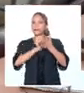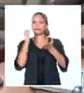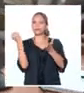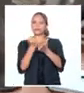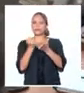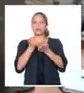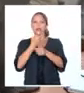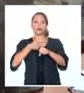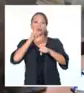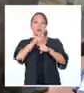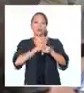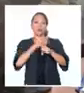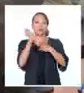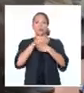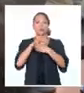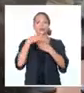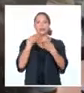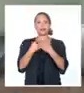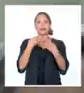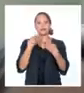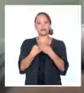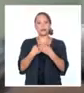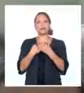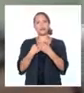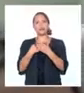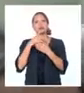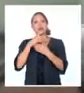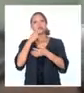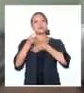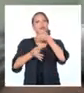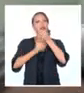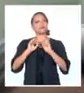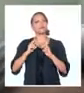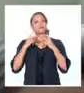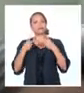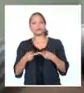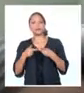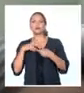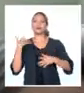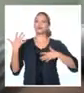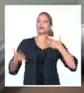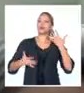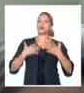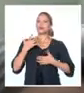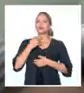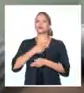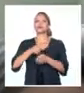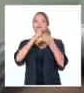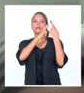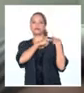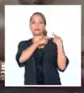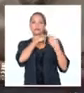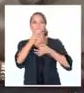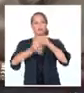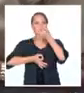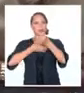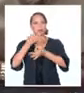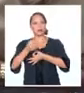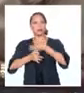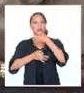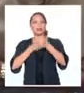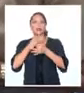representantes de organismos e instituciones implicadas ratificaron las motivaciones y alta responsabilidad que entraña la